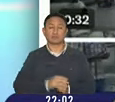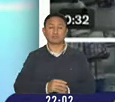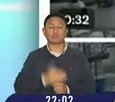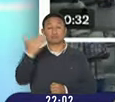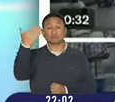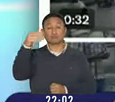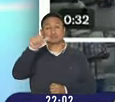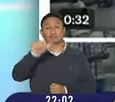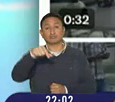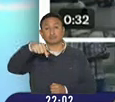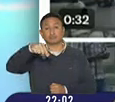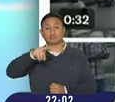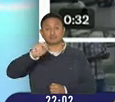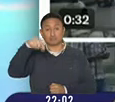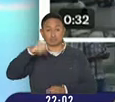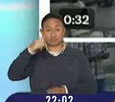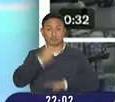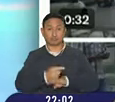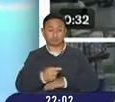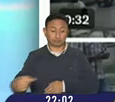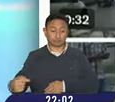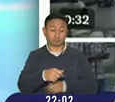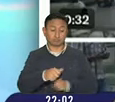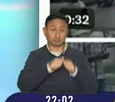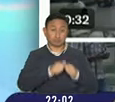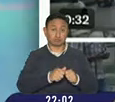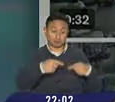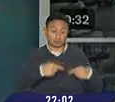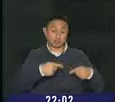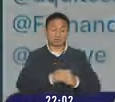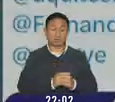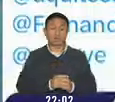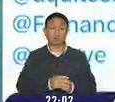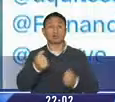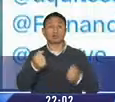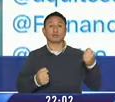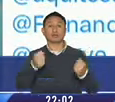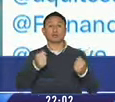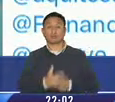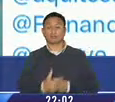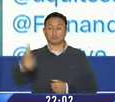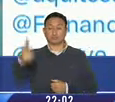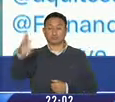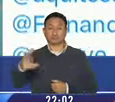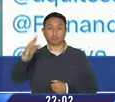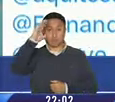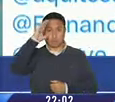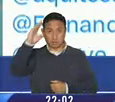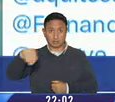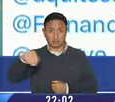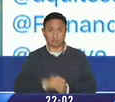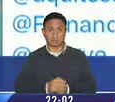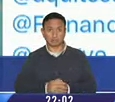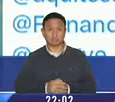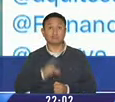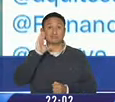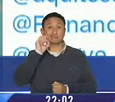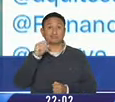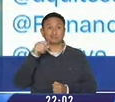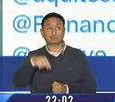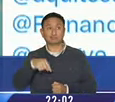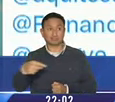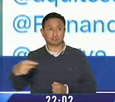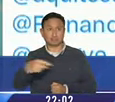Aquiles Álvarez ha dispuesto que de manera permanente esté estacionada una de las camionetas élite de color negro para